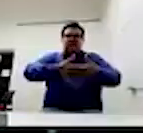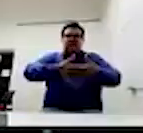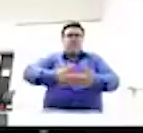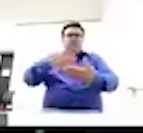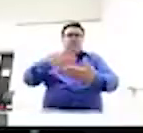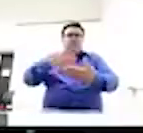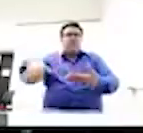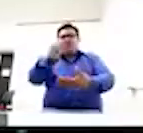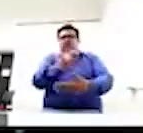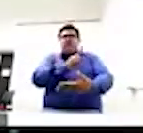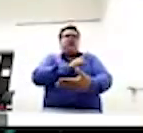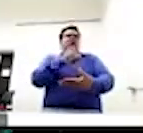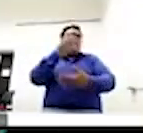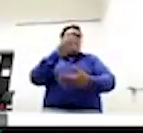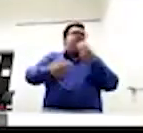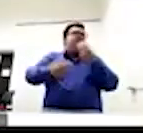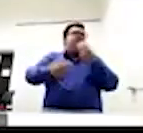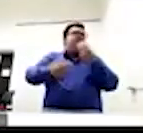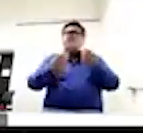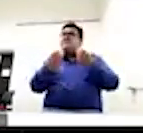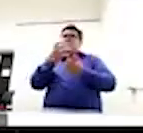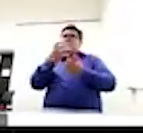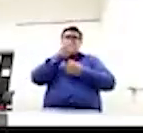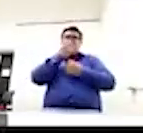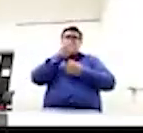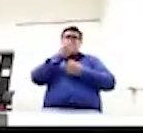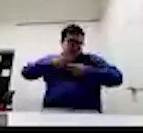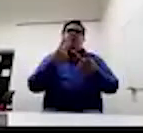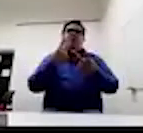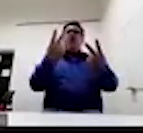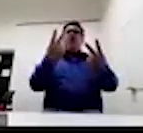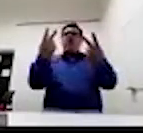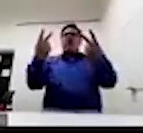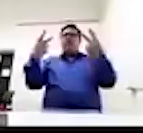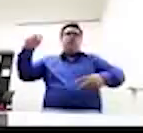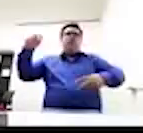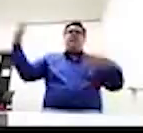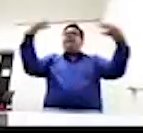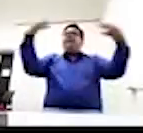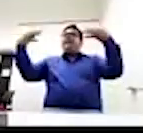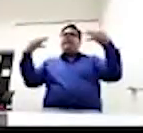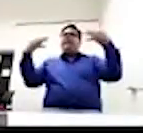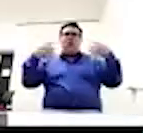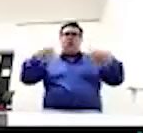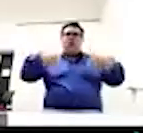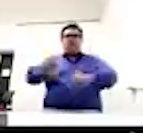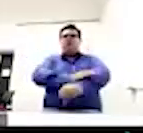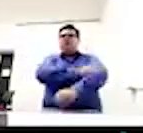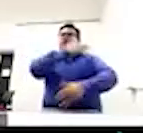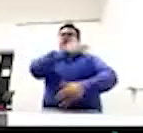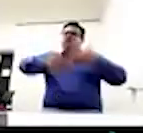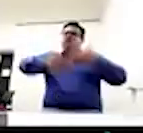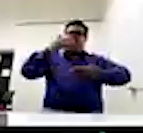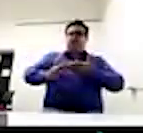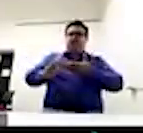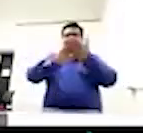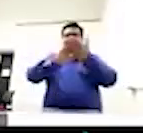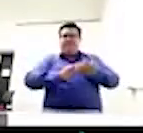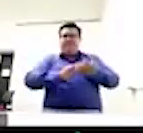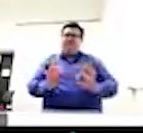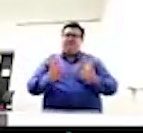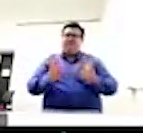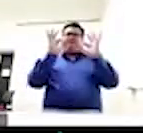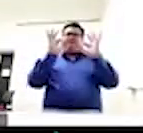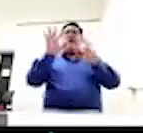voz, la visibilidad, las palabras y el proceso de sanación. Me valgo de los animales como seres vivos